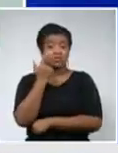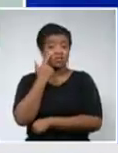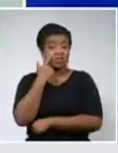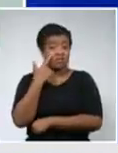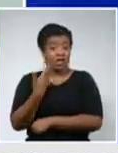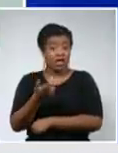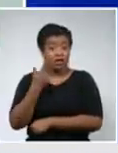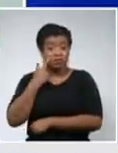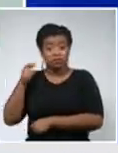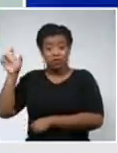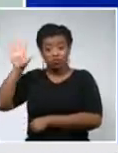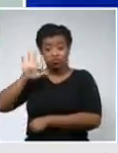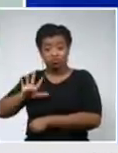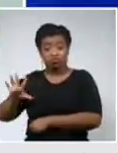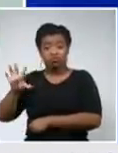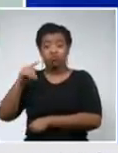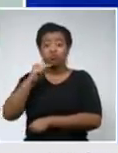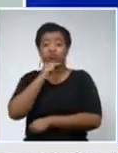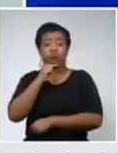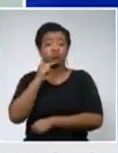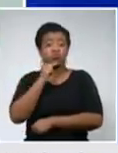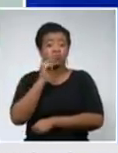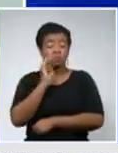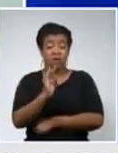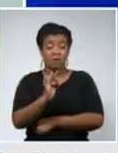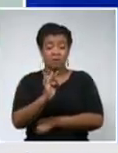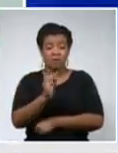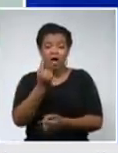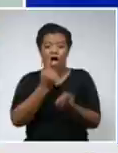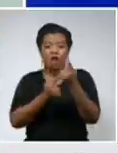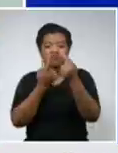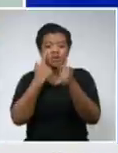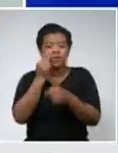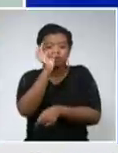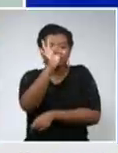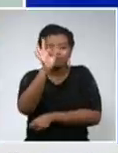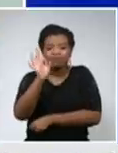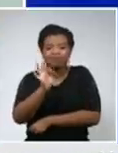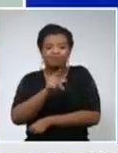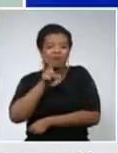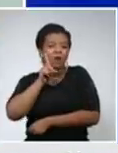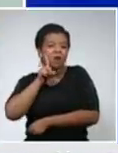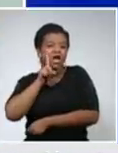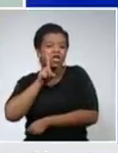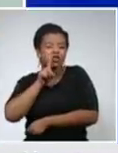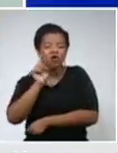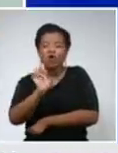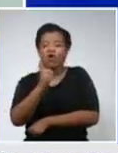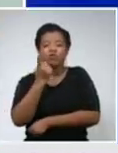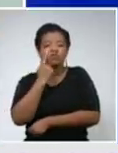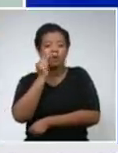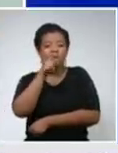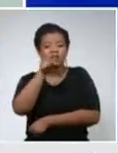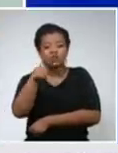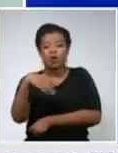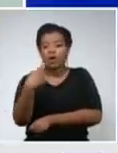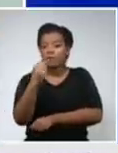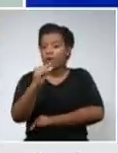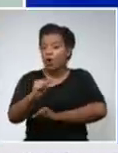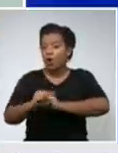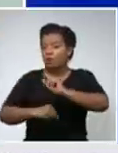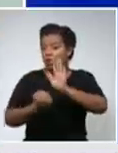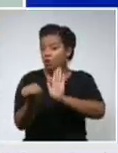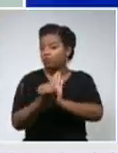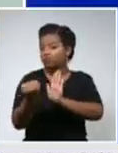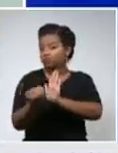dentro de las bolitas amarillas, pues son los casos que se han ido confirmando en cada uno de estos